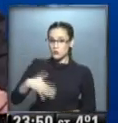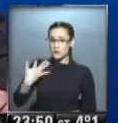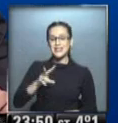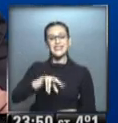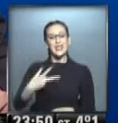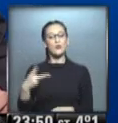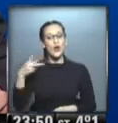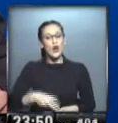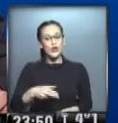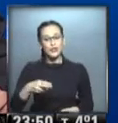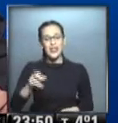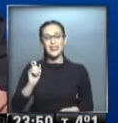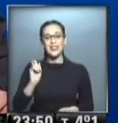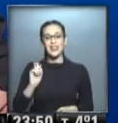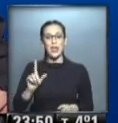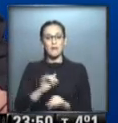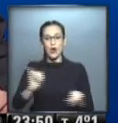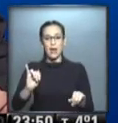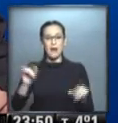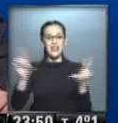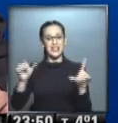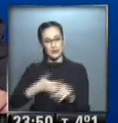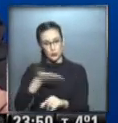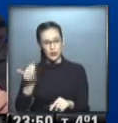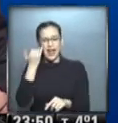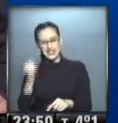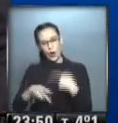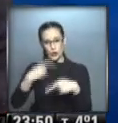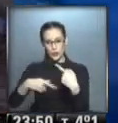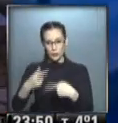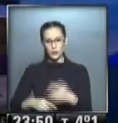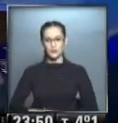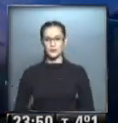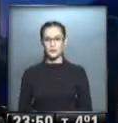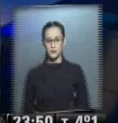en el segundo bloque de este maravilloso programa que hacemos en la televisión pública. Ya volvemos.